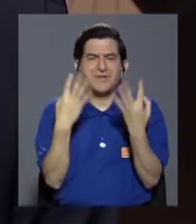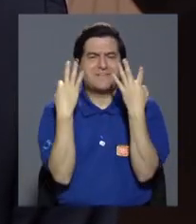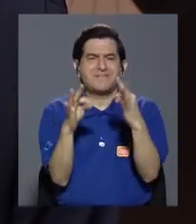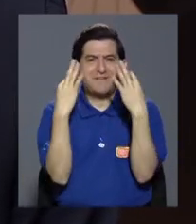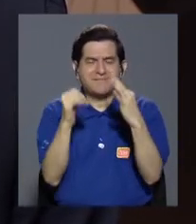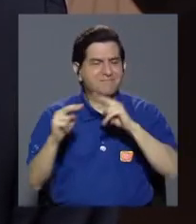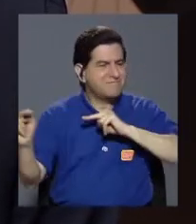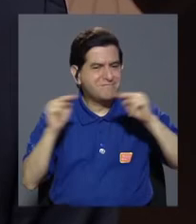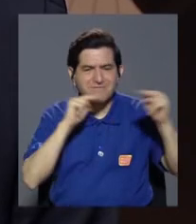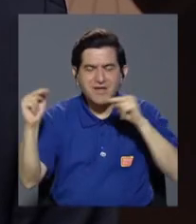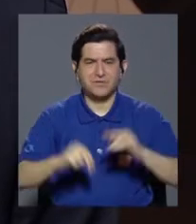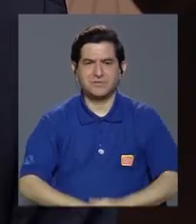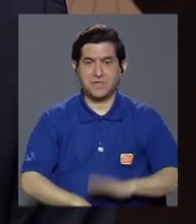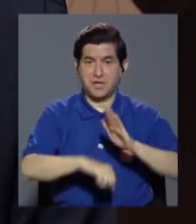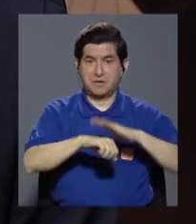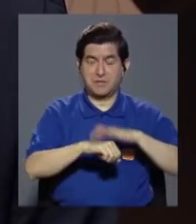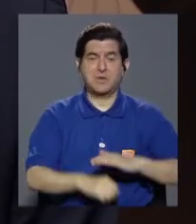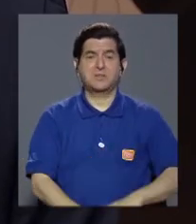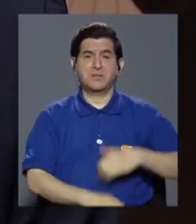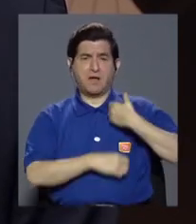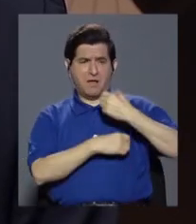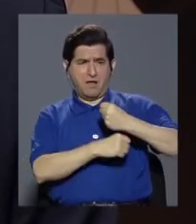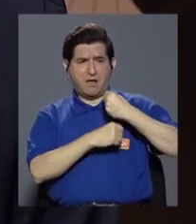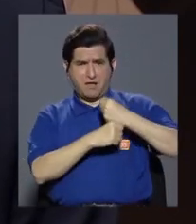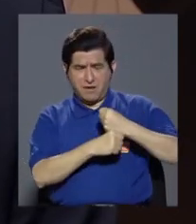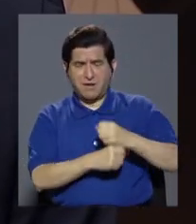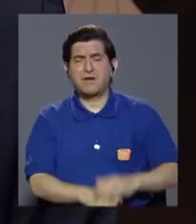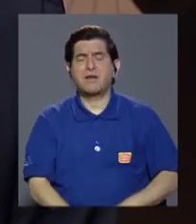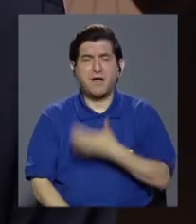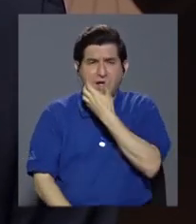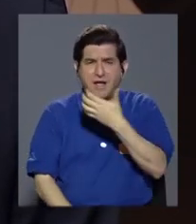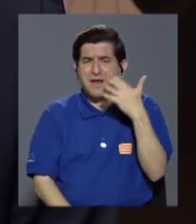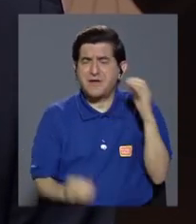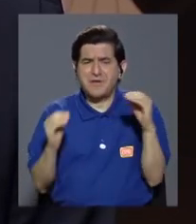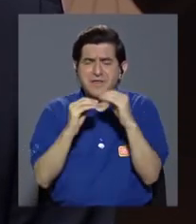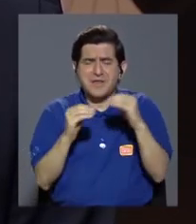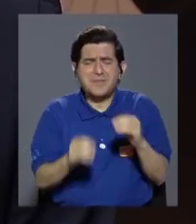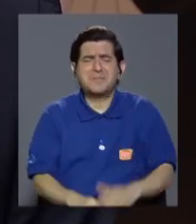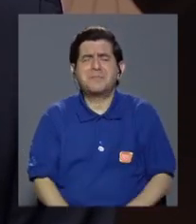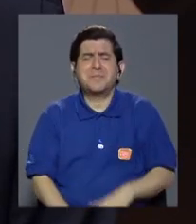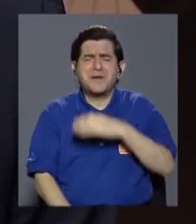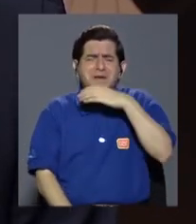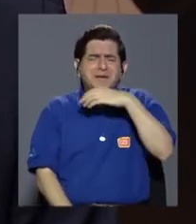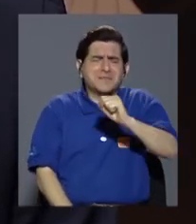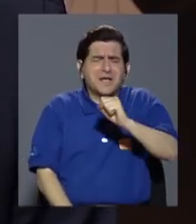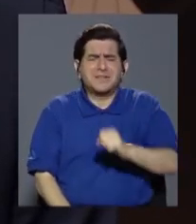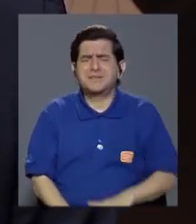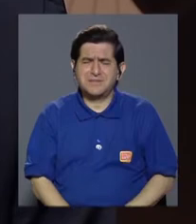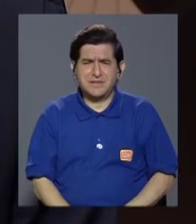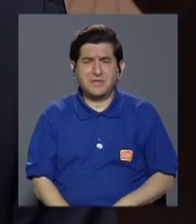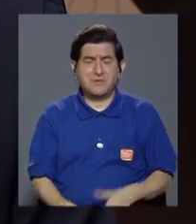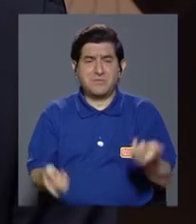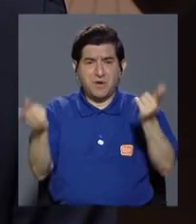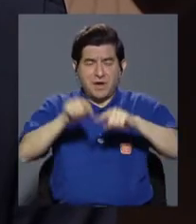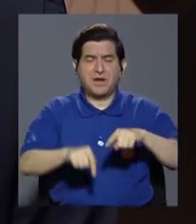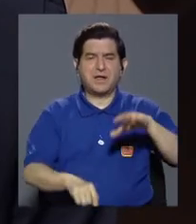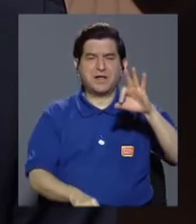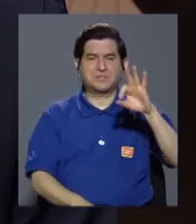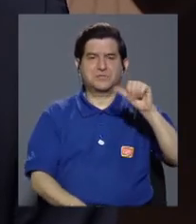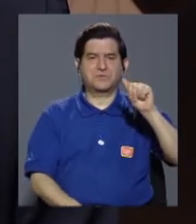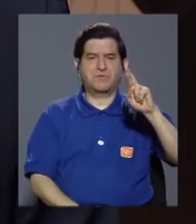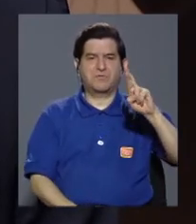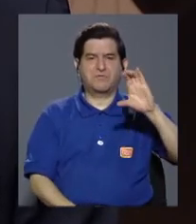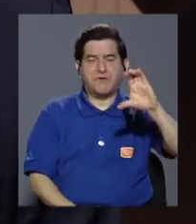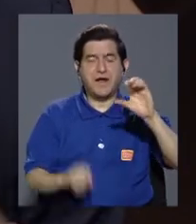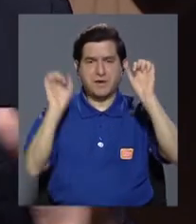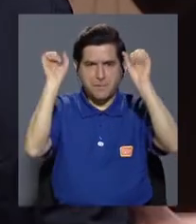tratar de buscar una negociación que sirviera para que la guerrilla más antigua de américa latina y prácticamente del mundo las fuerzas armadas revolucionarias de las farc